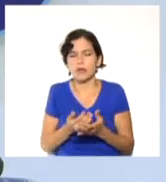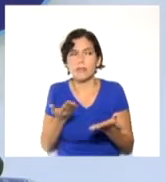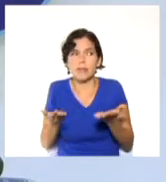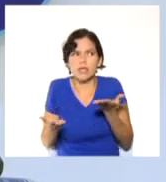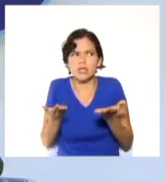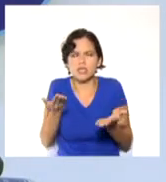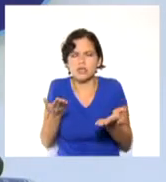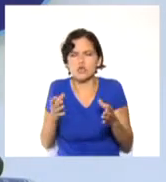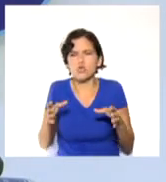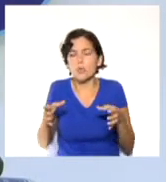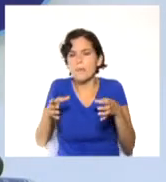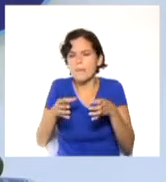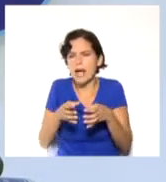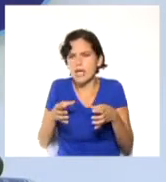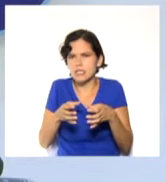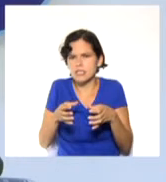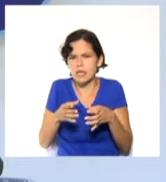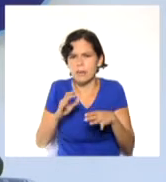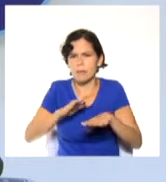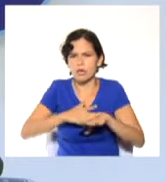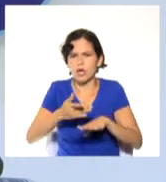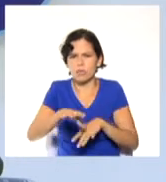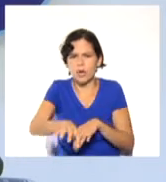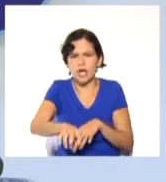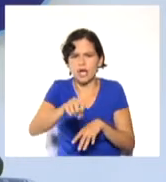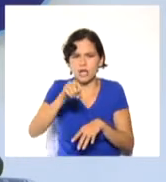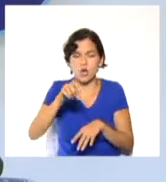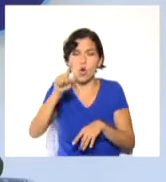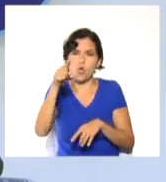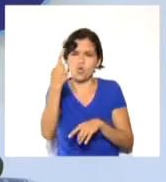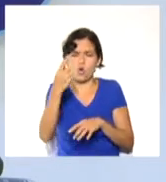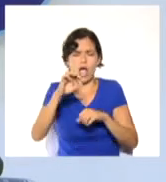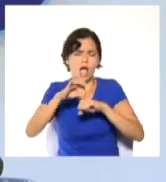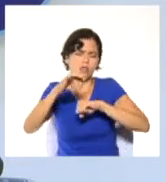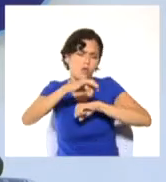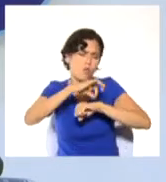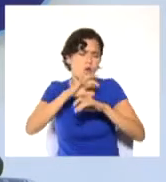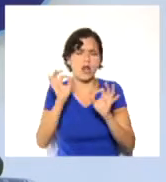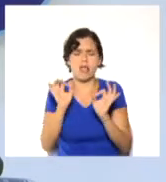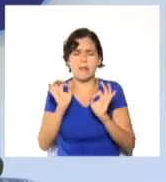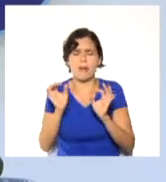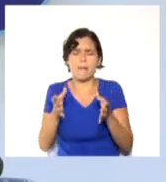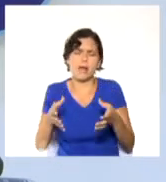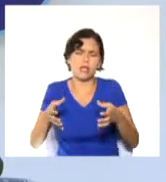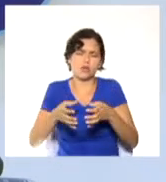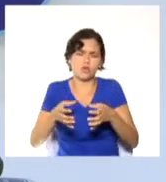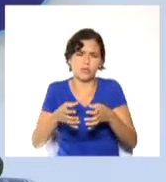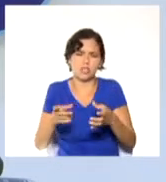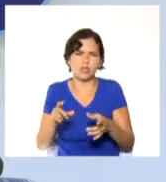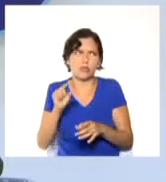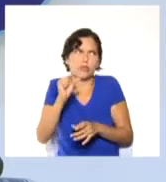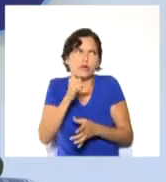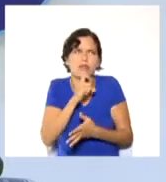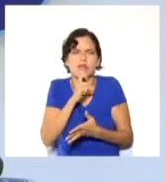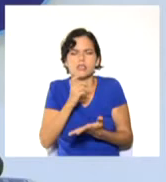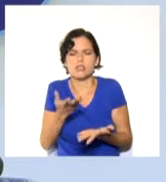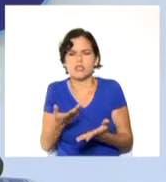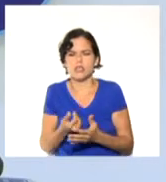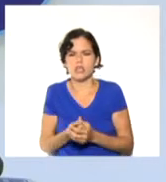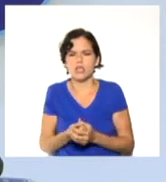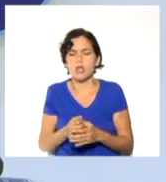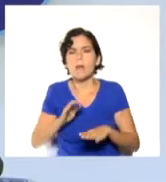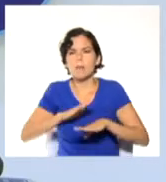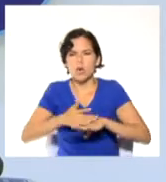masa, porque ¿cómo voy a agarrar yo solamente un átomo para medir su masa? Poco difícil. Entonces, por